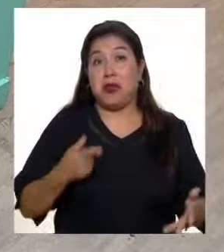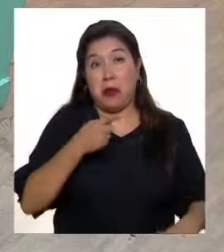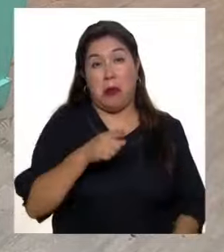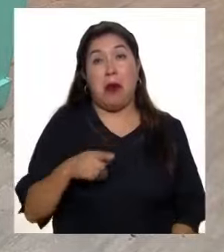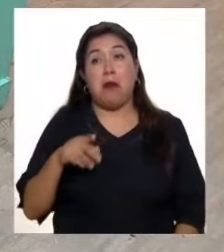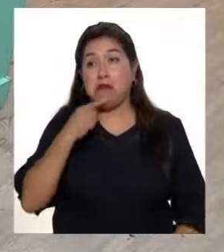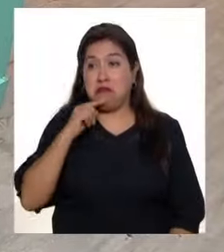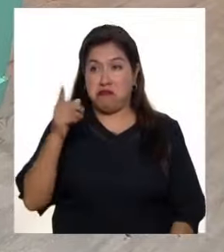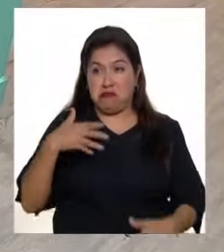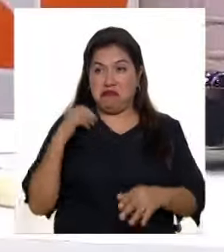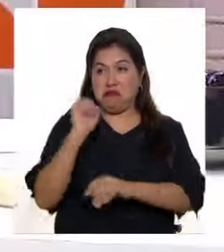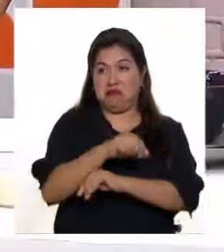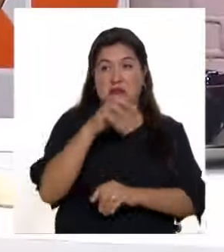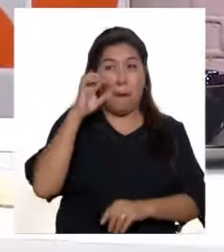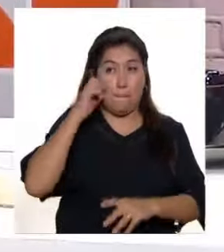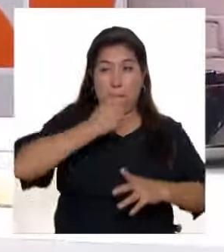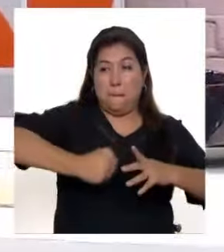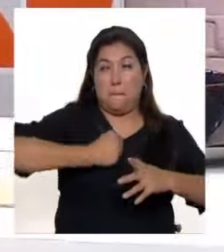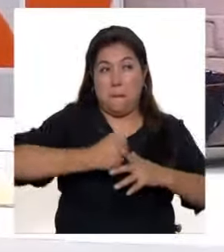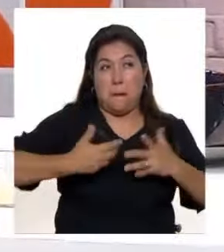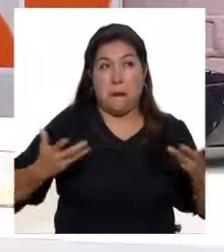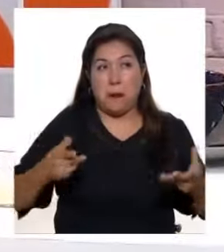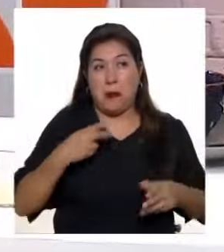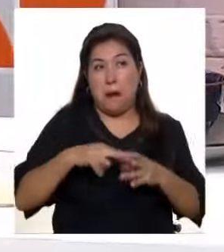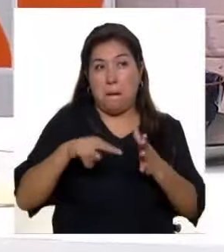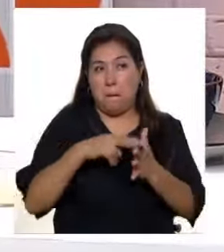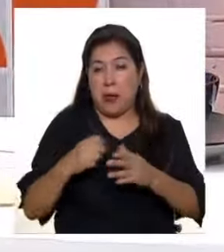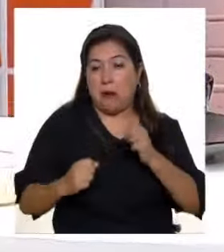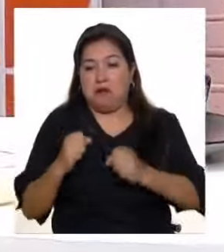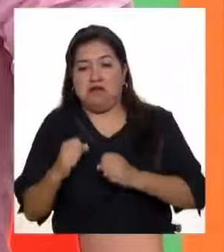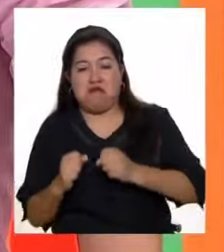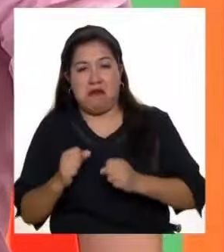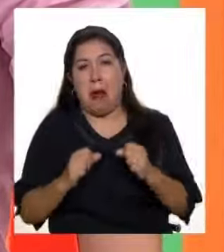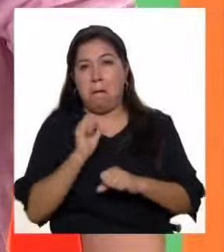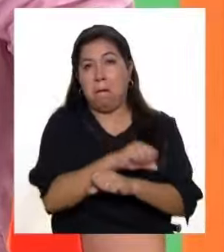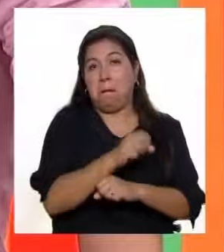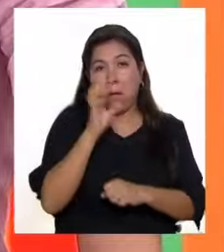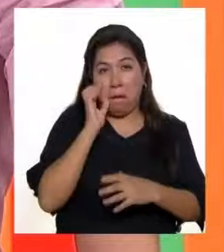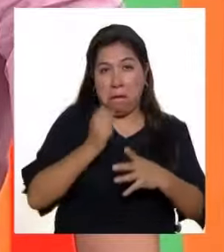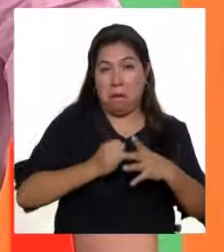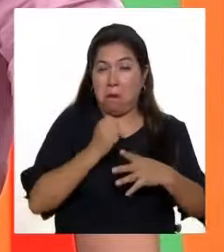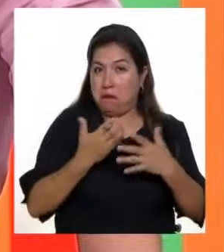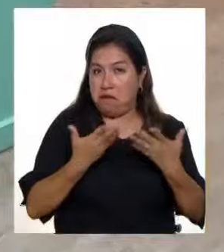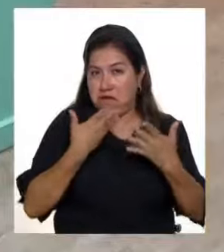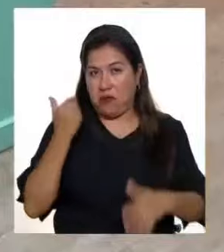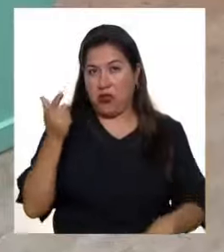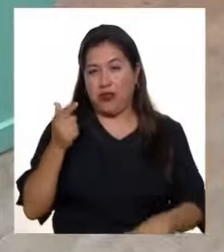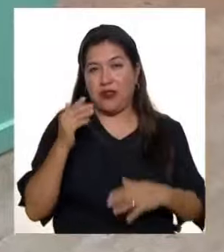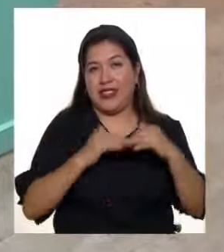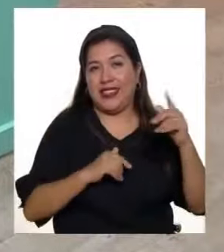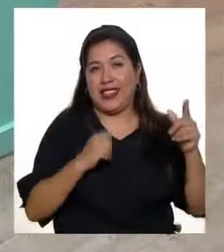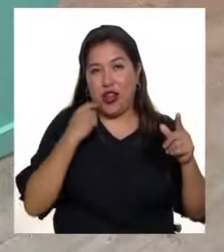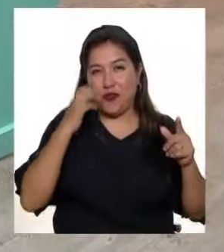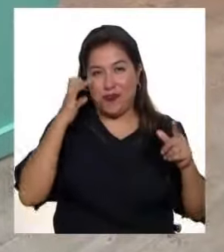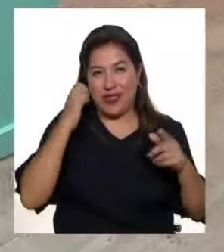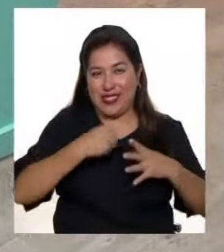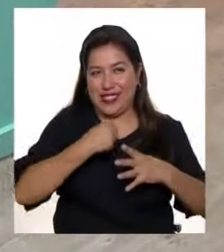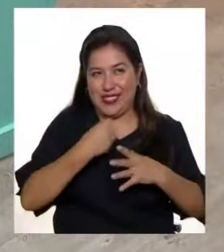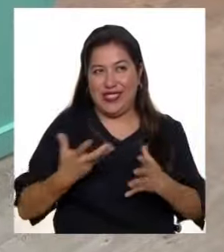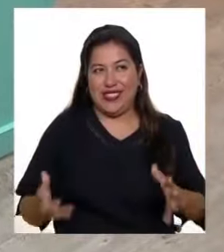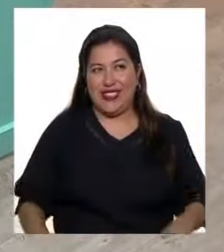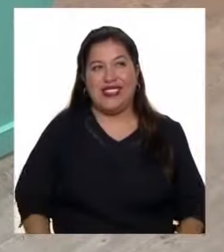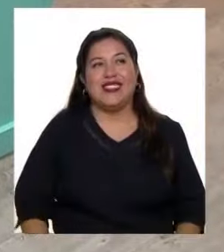Pasos, super power, chocolate, chocolate. Final de la canción. Chocolate. Claro, el chocolate. También para preparar chocolate. El revirado de ojos es importante. ¿Ah,